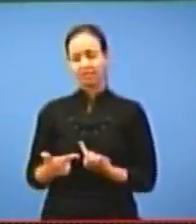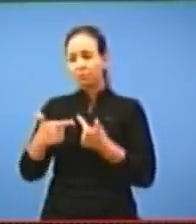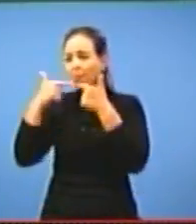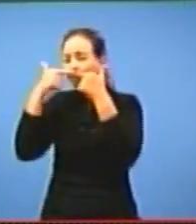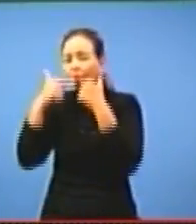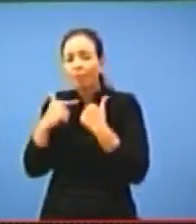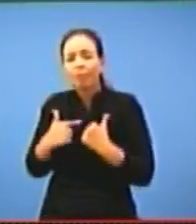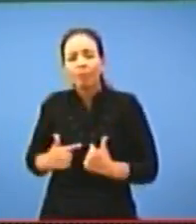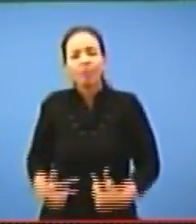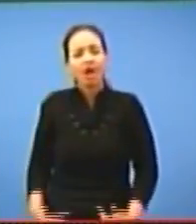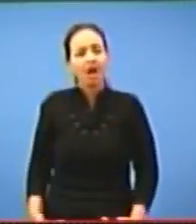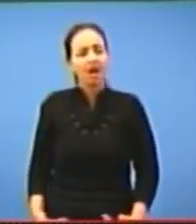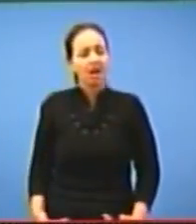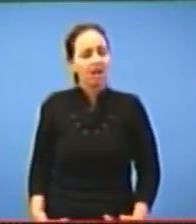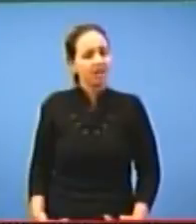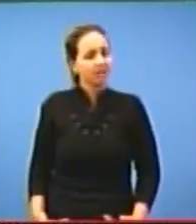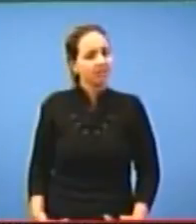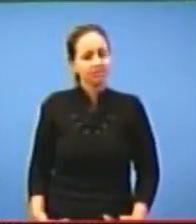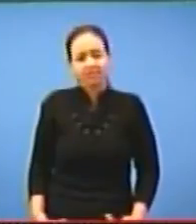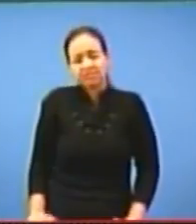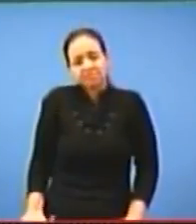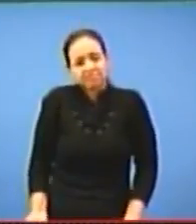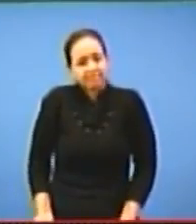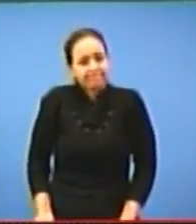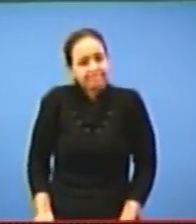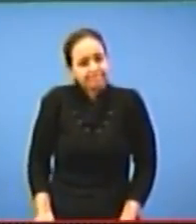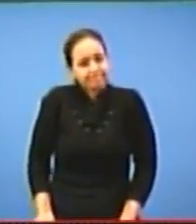No veo en Él ningún mal.